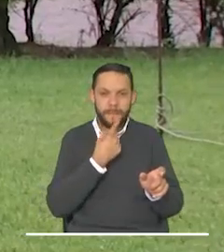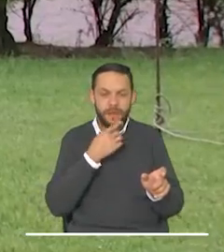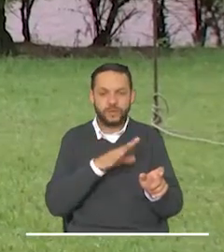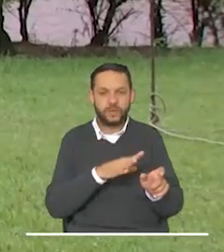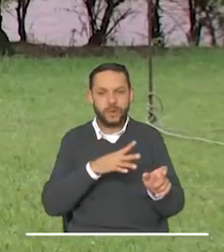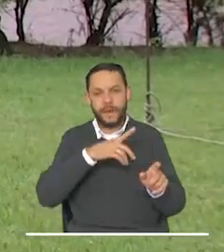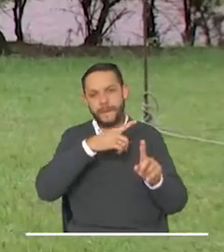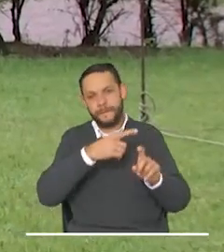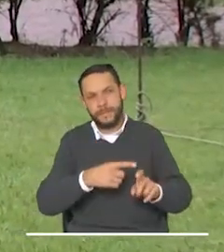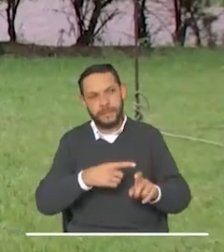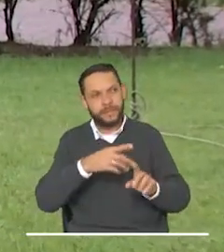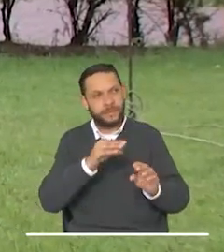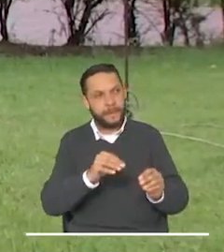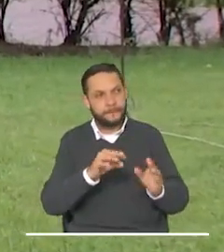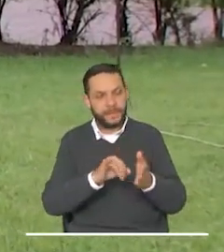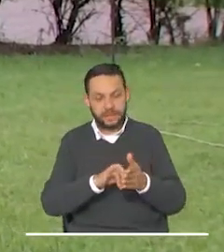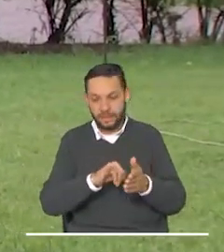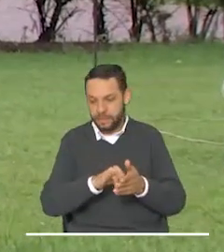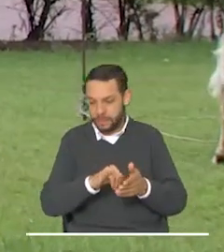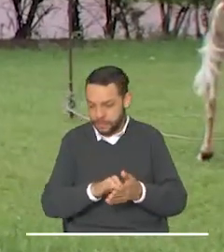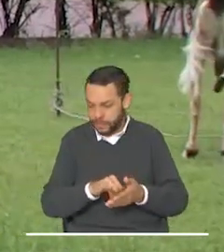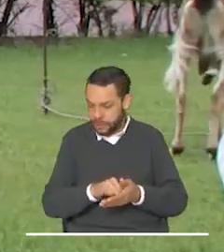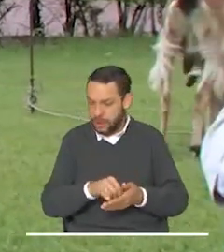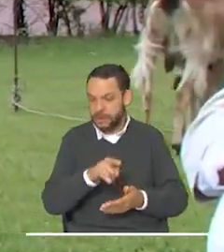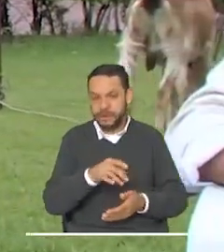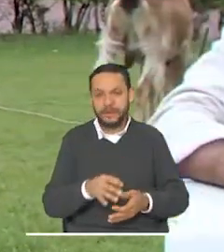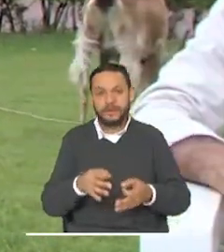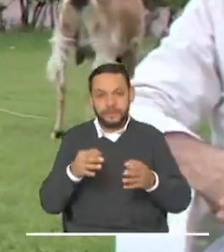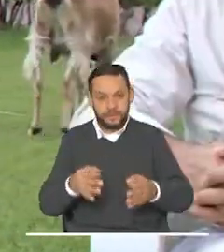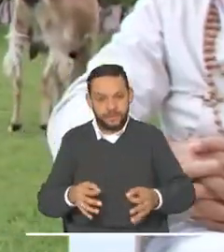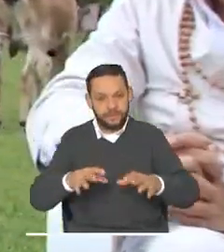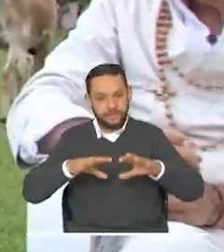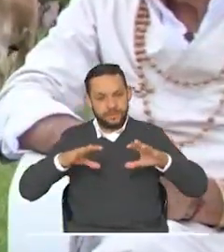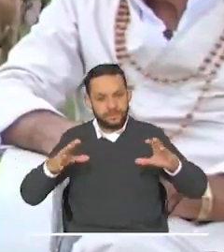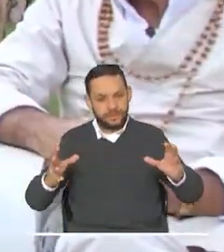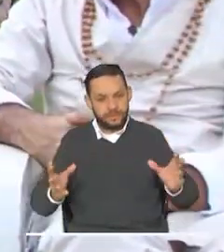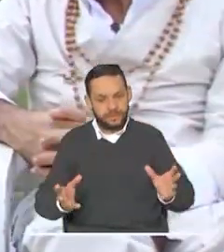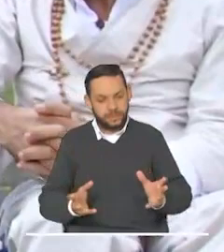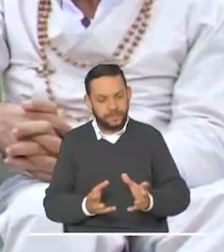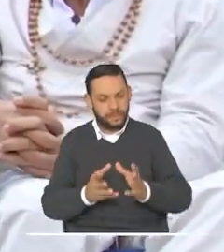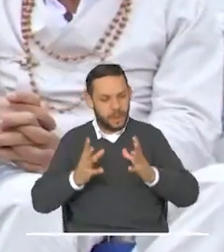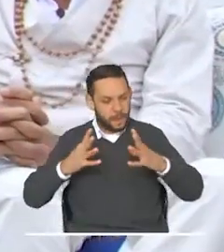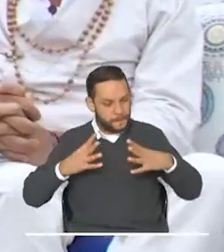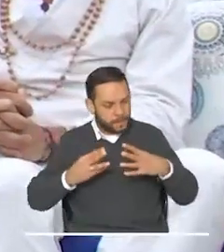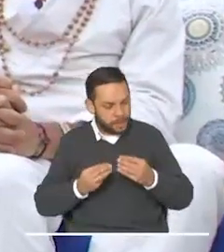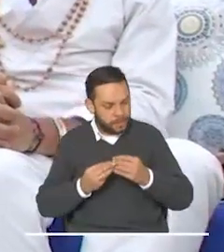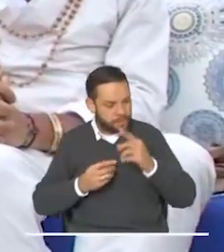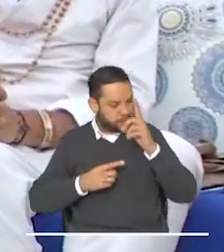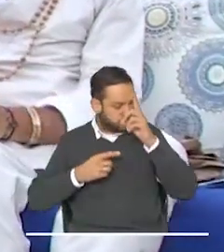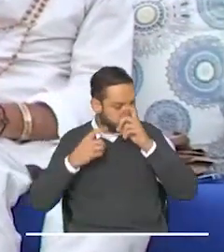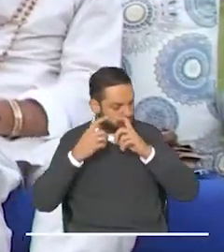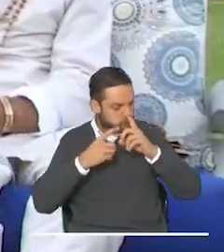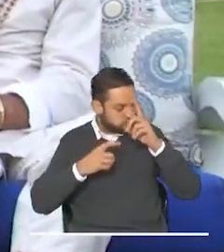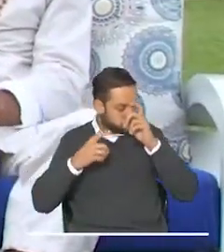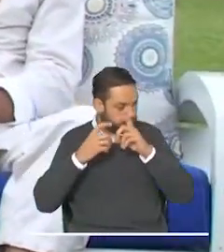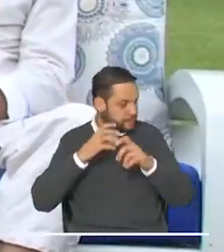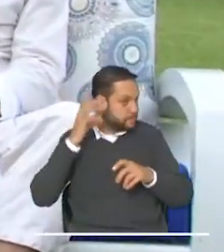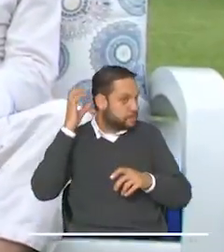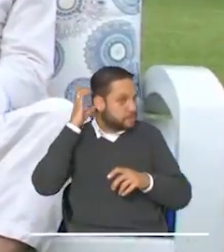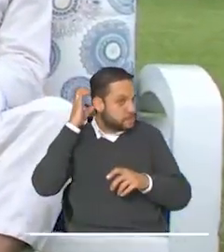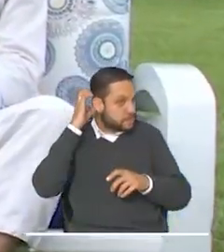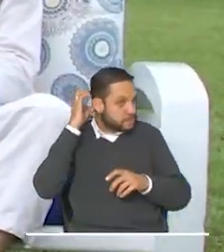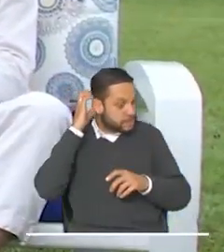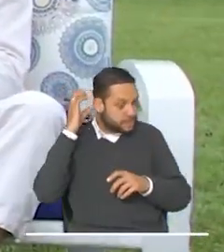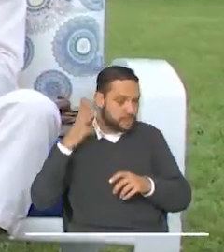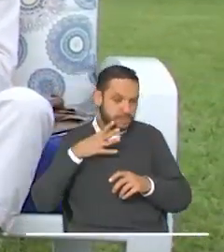es una cosa muy particular lo que sucede Jorge en nuestro mundo psíquico y desde las estructuras neurobiológicas claro Nosotros